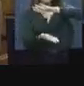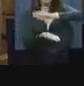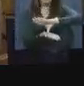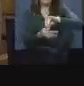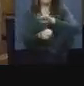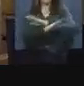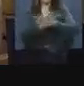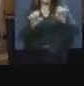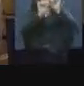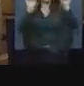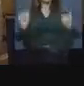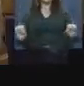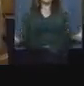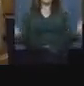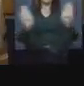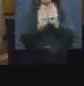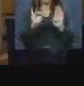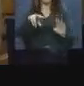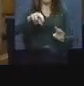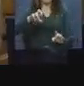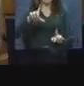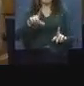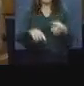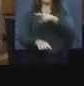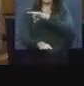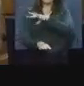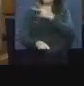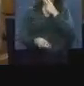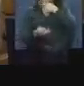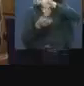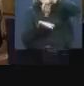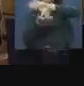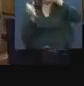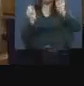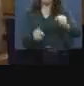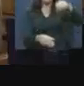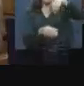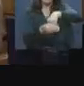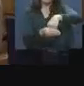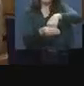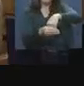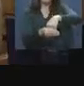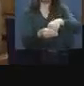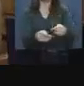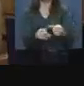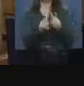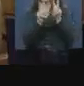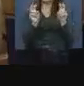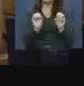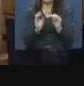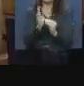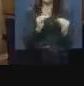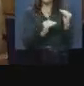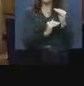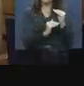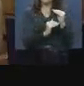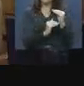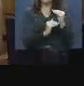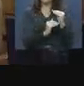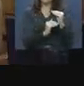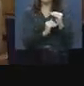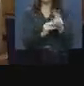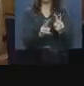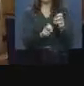terminando con el sistema binominal y haciendo que nuestros compatriotas voten en el extranjero. En fin. En materia de educación superior, señor presidente,